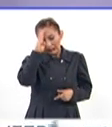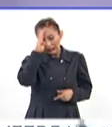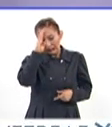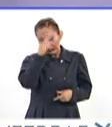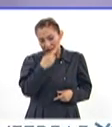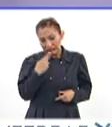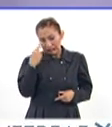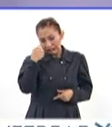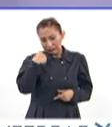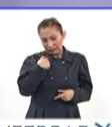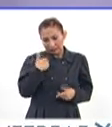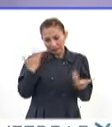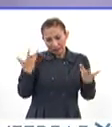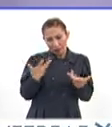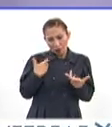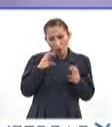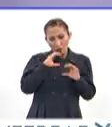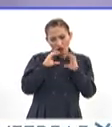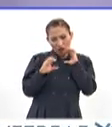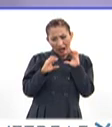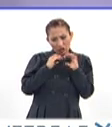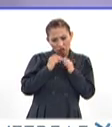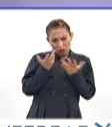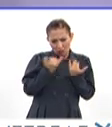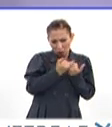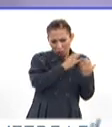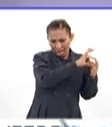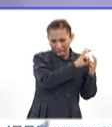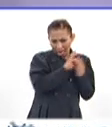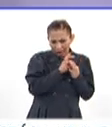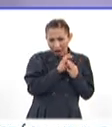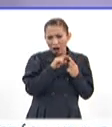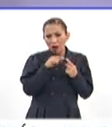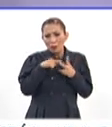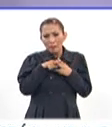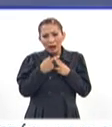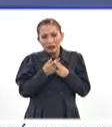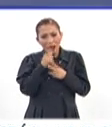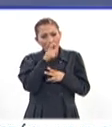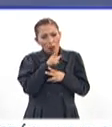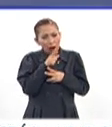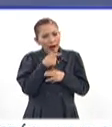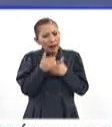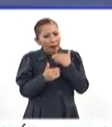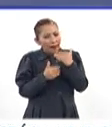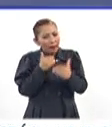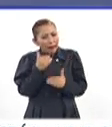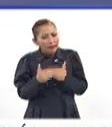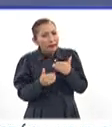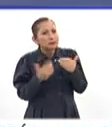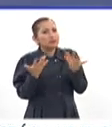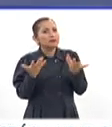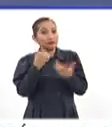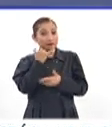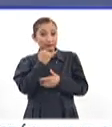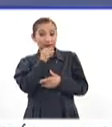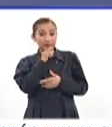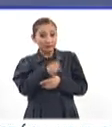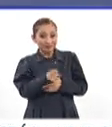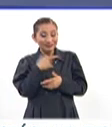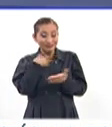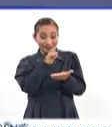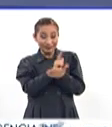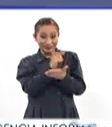revisar cómo son nuestras prácticas comunicativas, cómo empezamos a usar el lenguaje. Incluso en